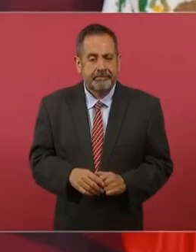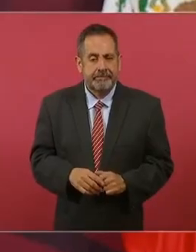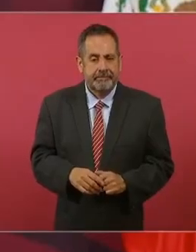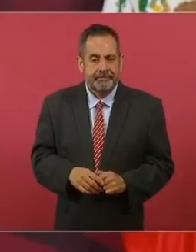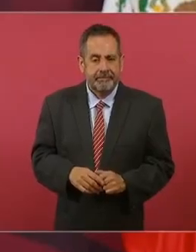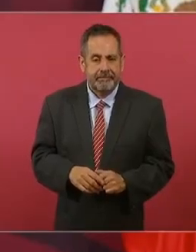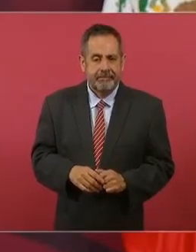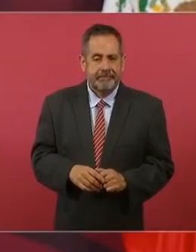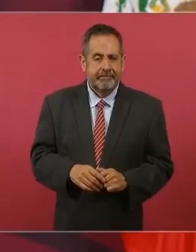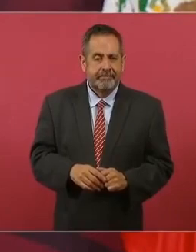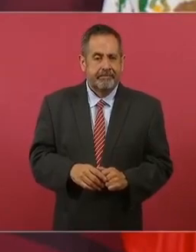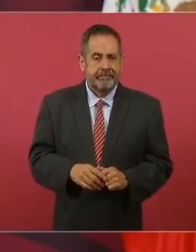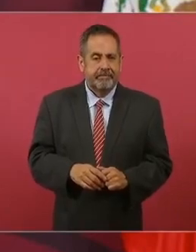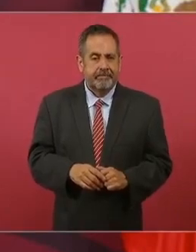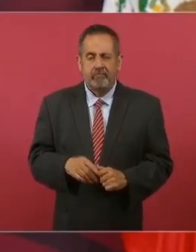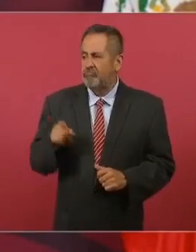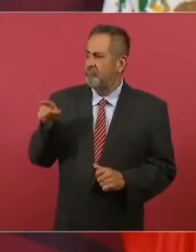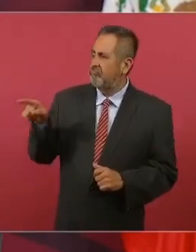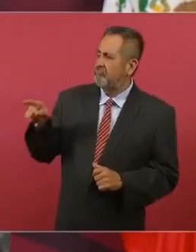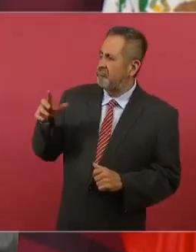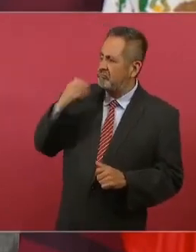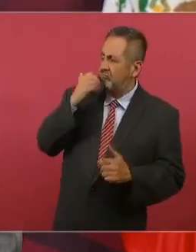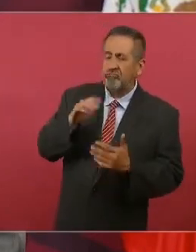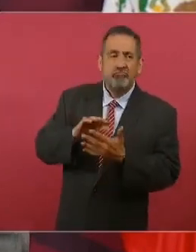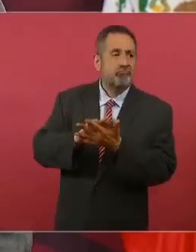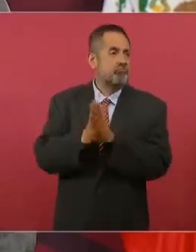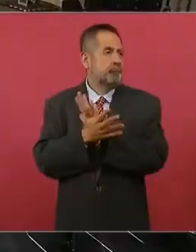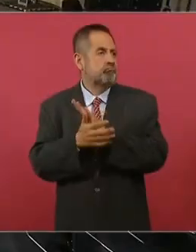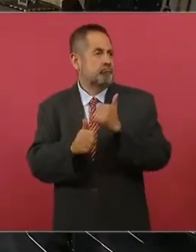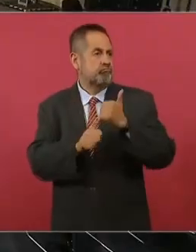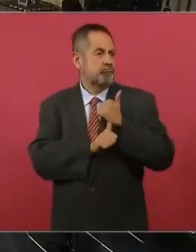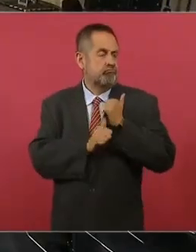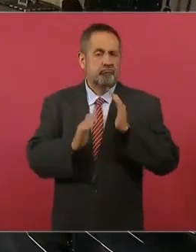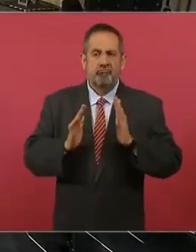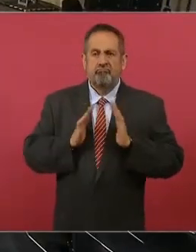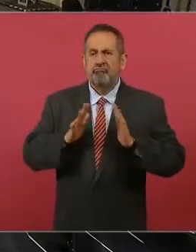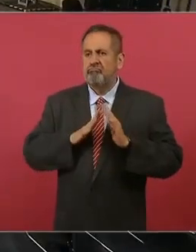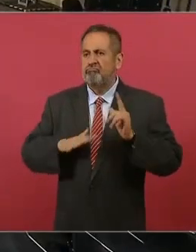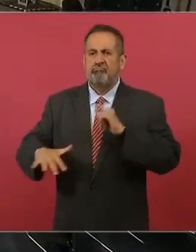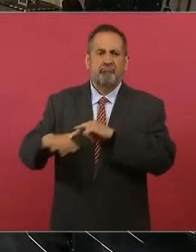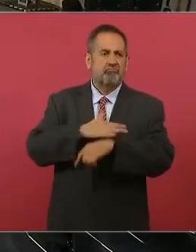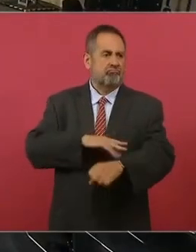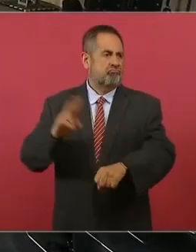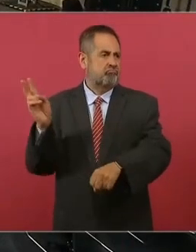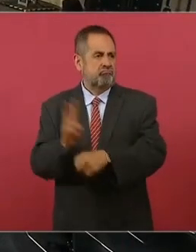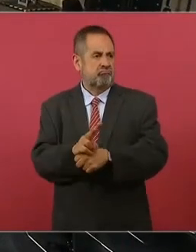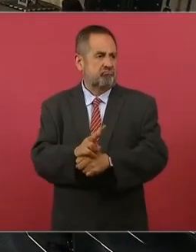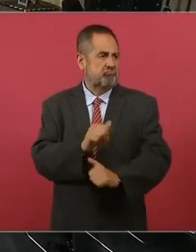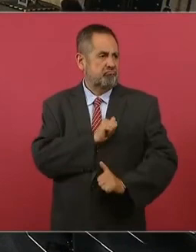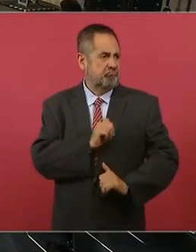que queremos militarizar al país.